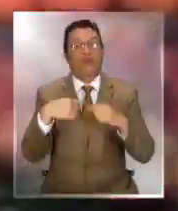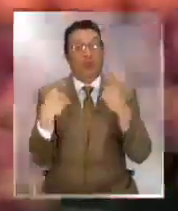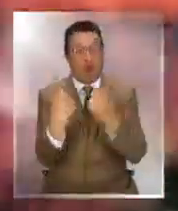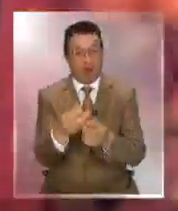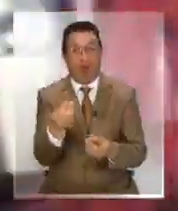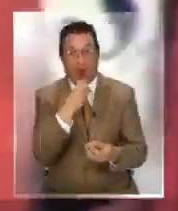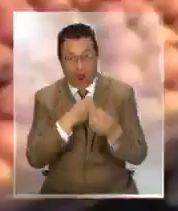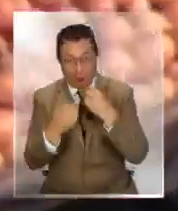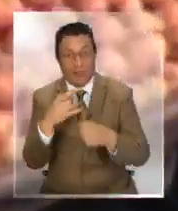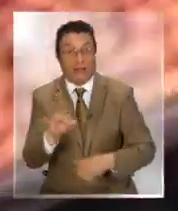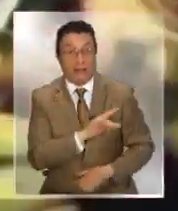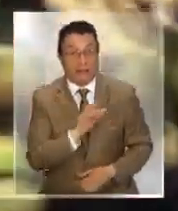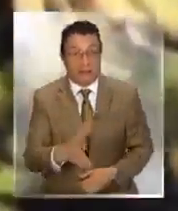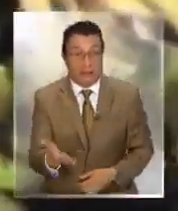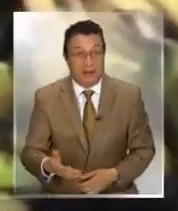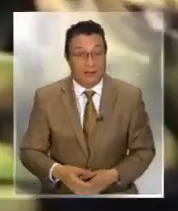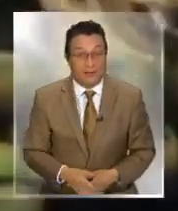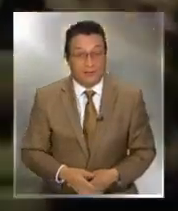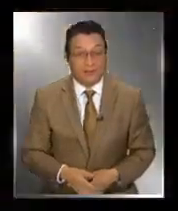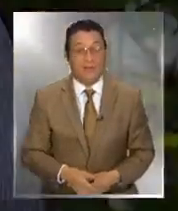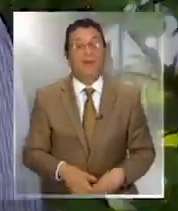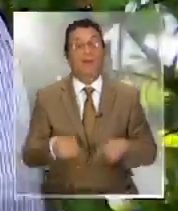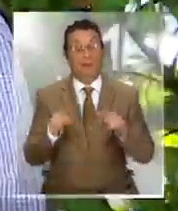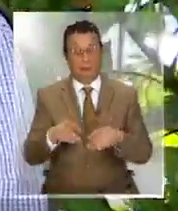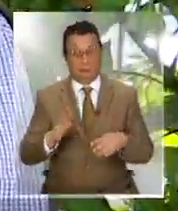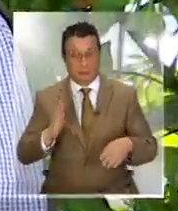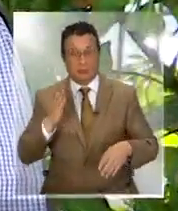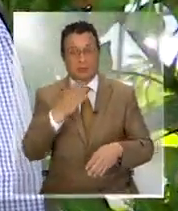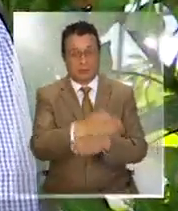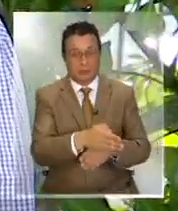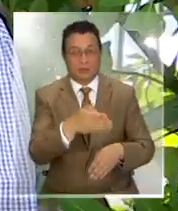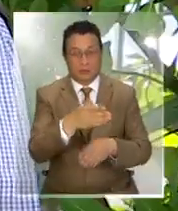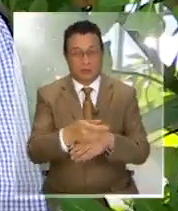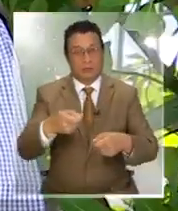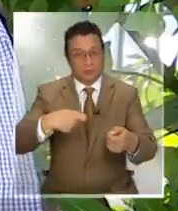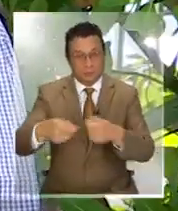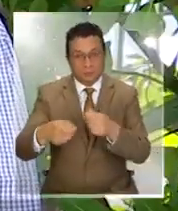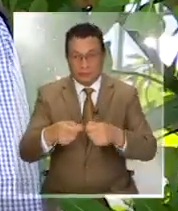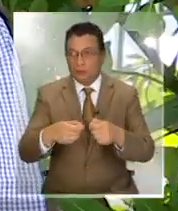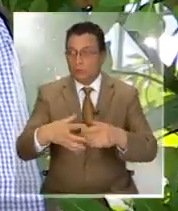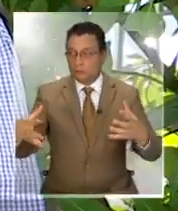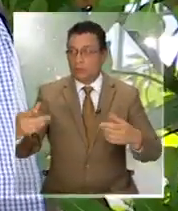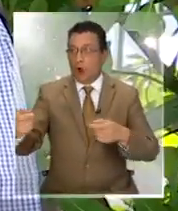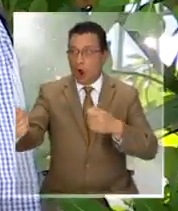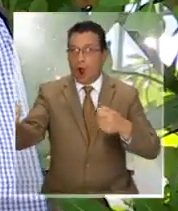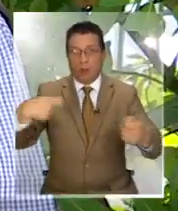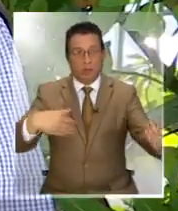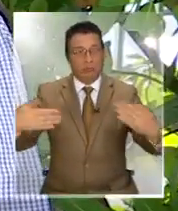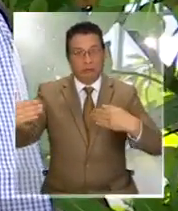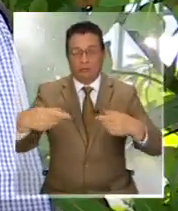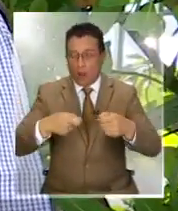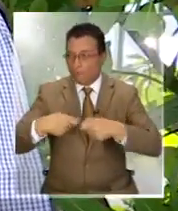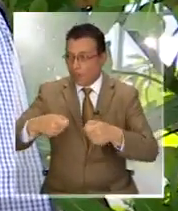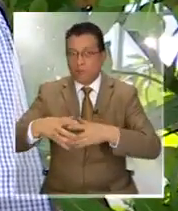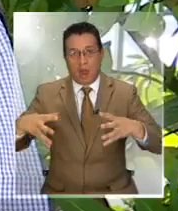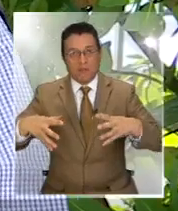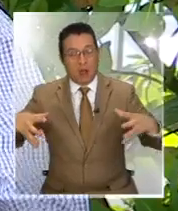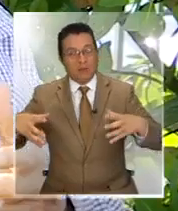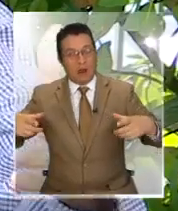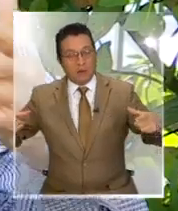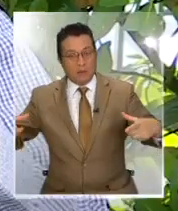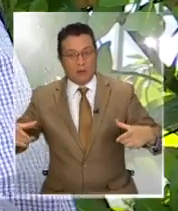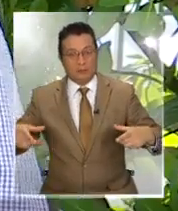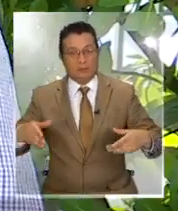chilenas. Comenzamos a llegar, más vendedores, más compradores, más vendedores, más compradores.